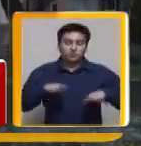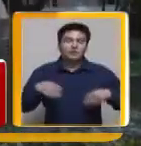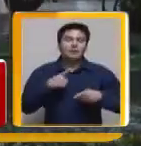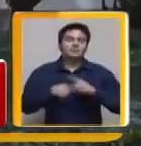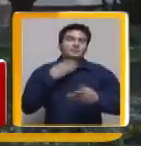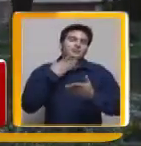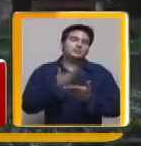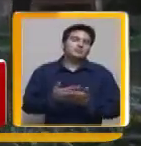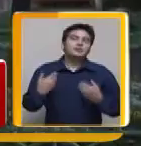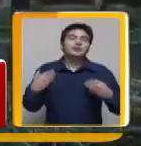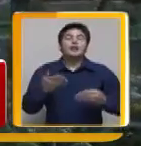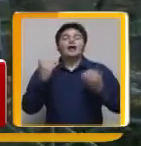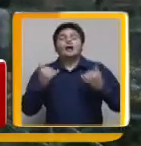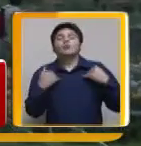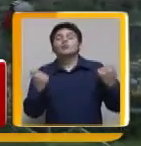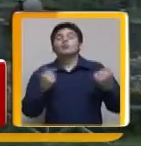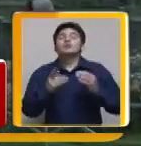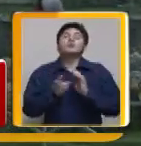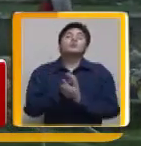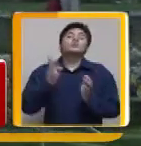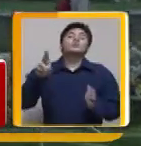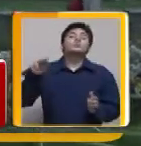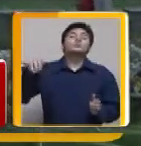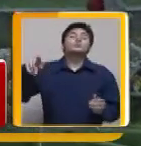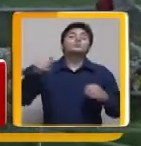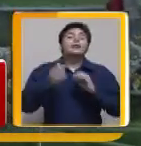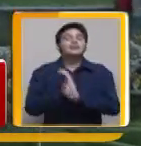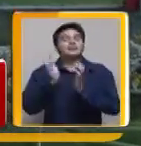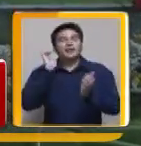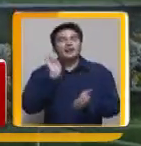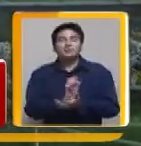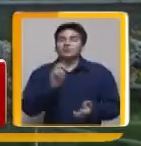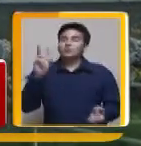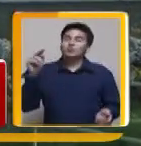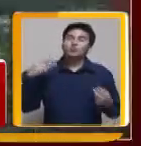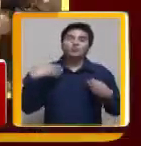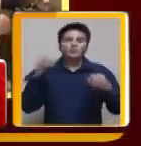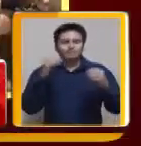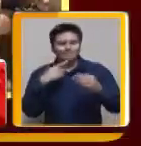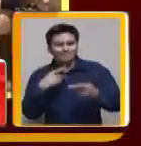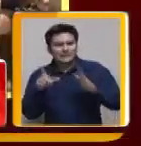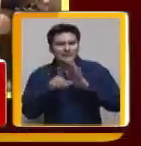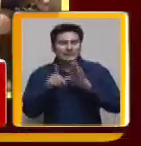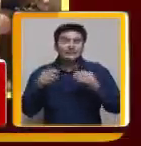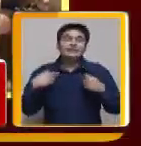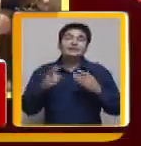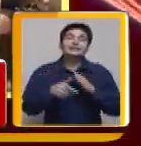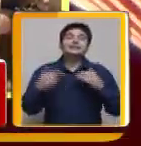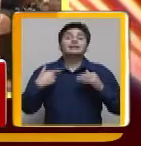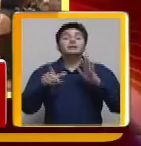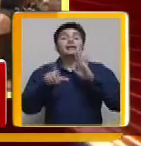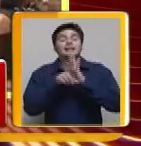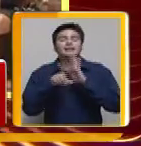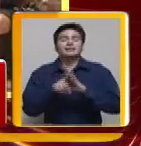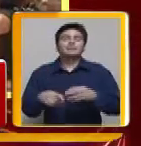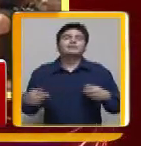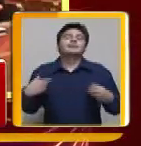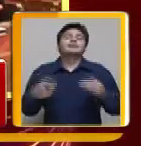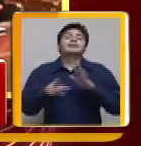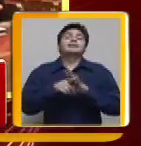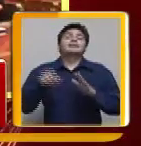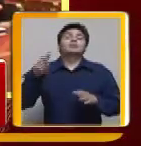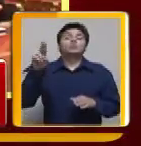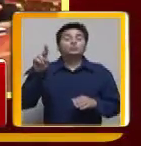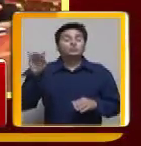USPA evoluciona. Ya no será solamente una ordenanza, sino que se convierte en una ley. Es la Ley de Uso de Suelos Urbanos y por sus